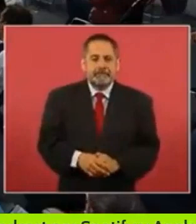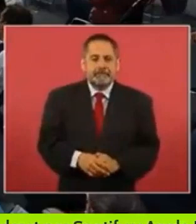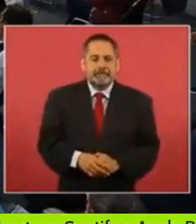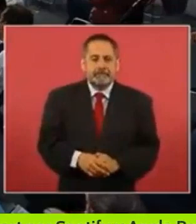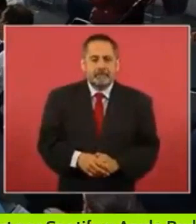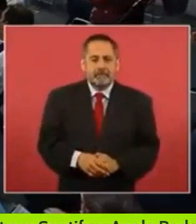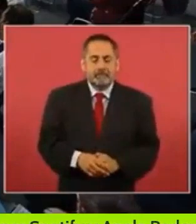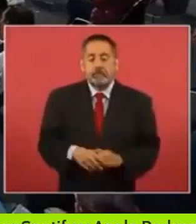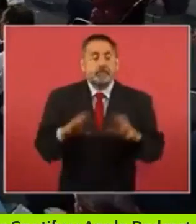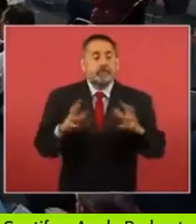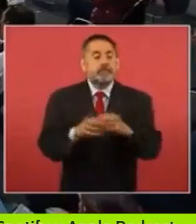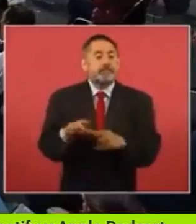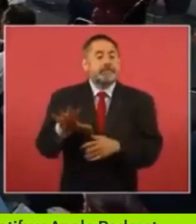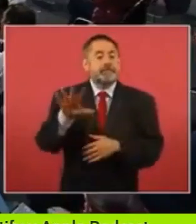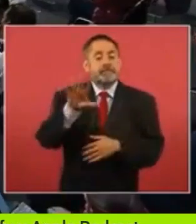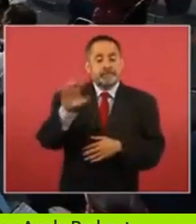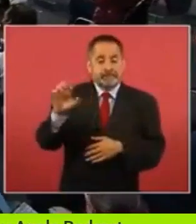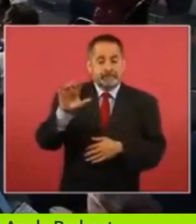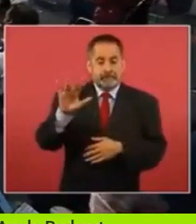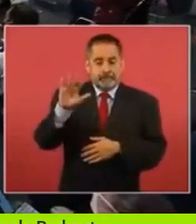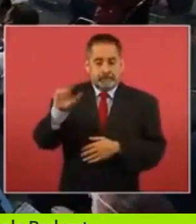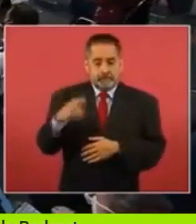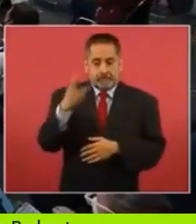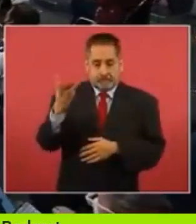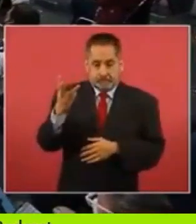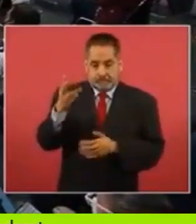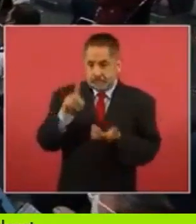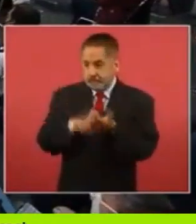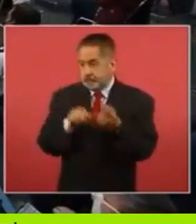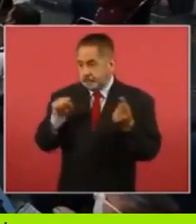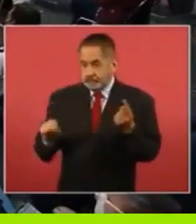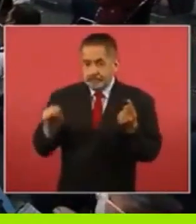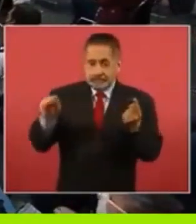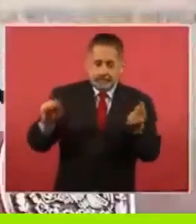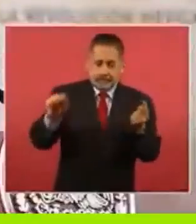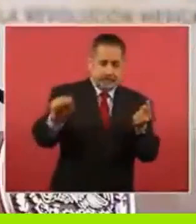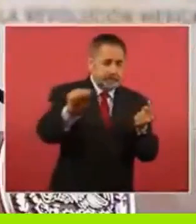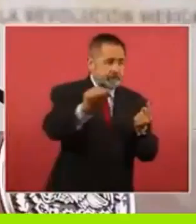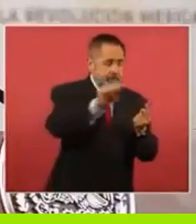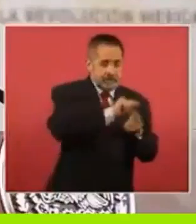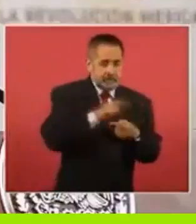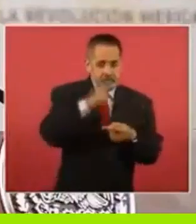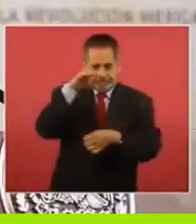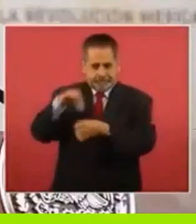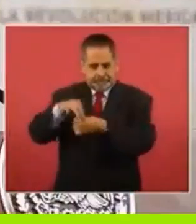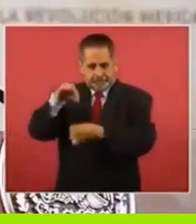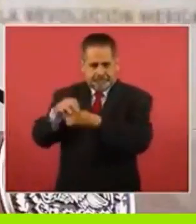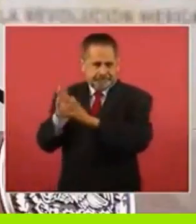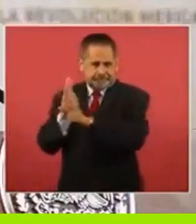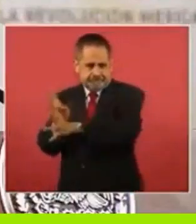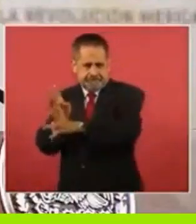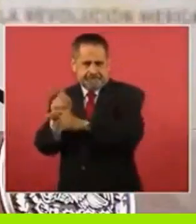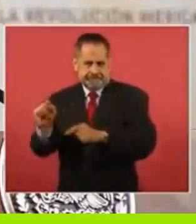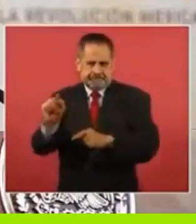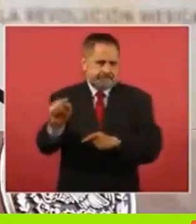de 553 centros de votación